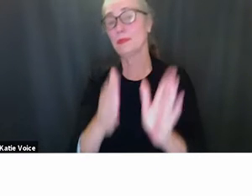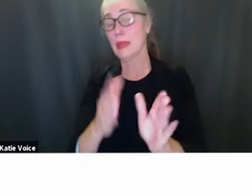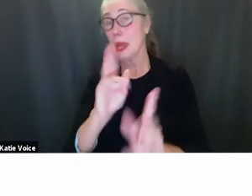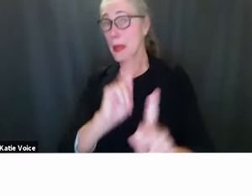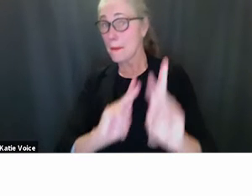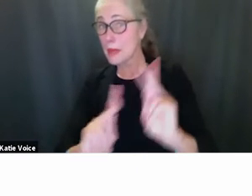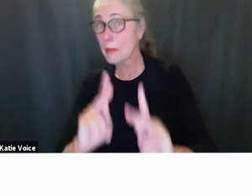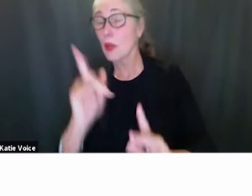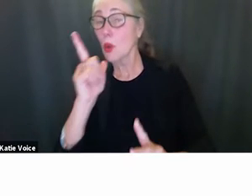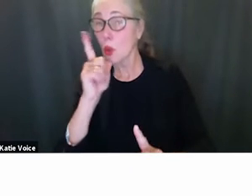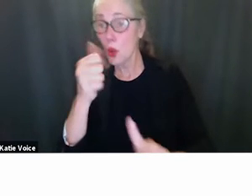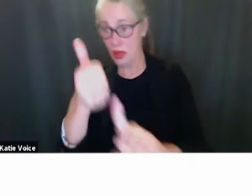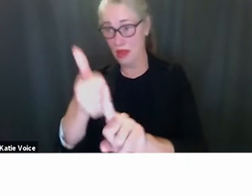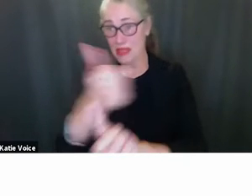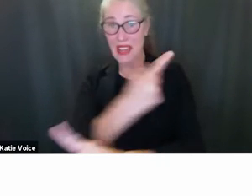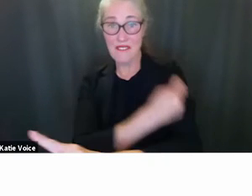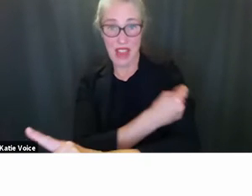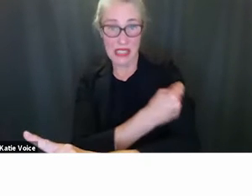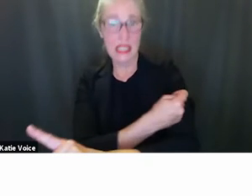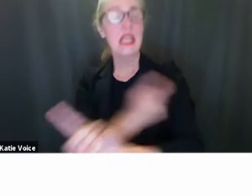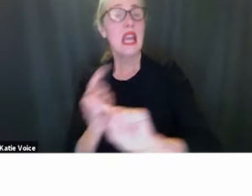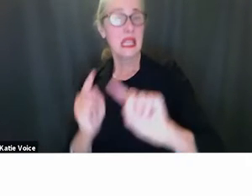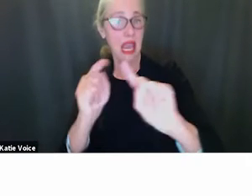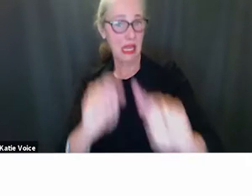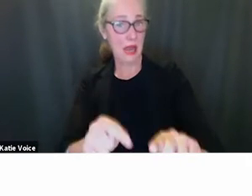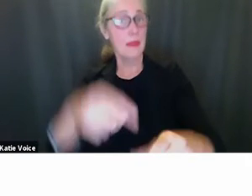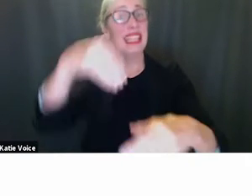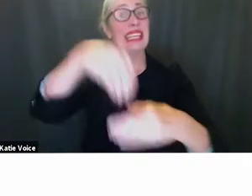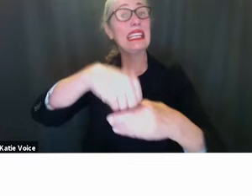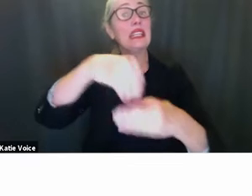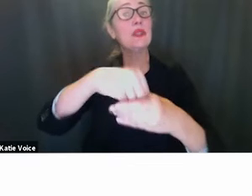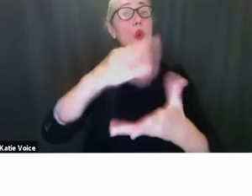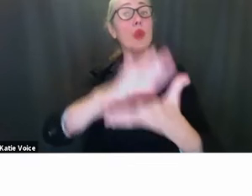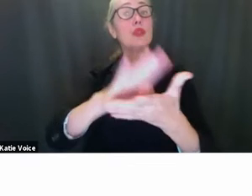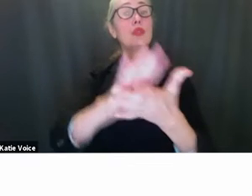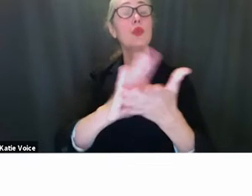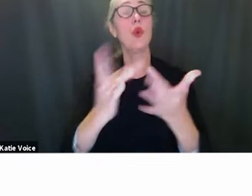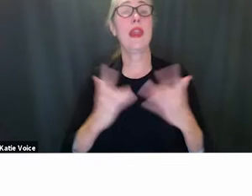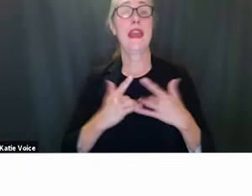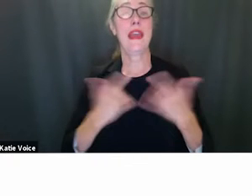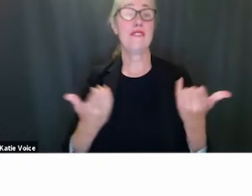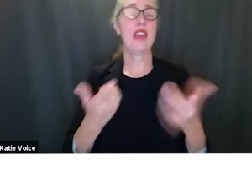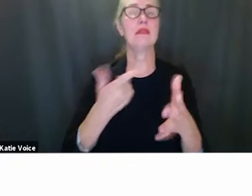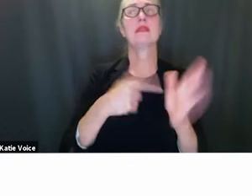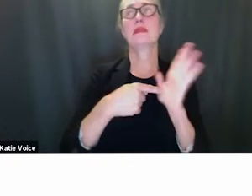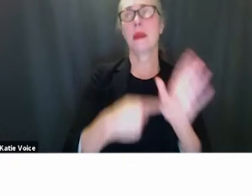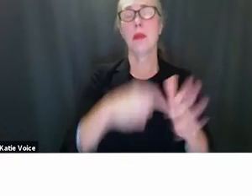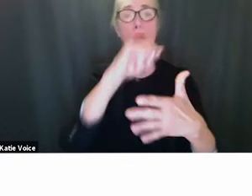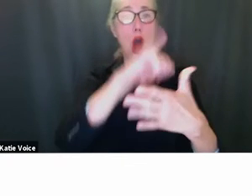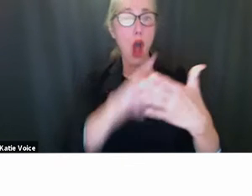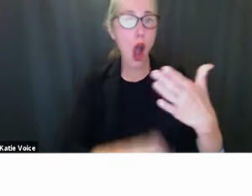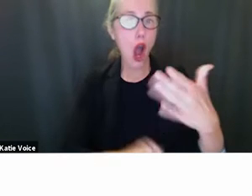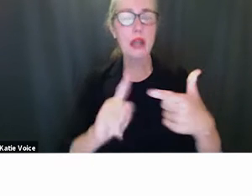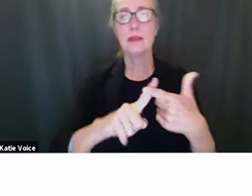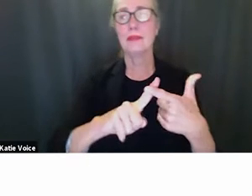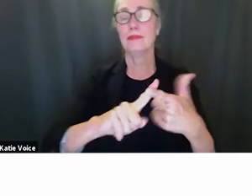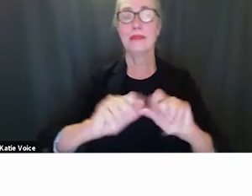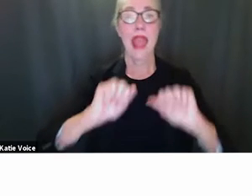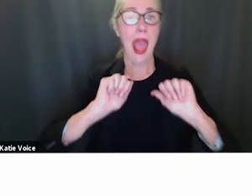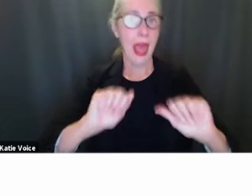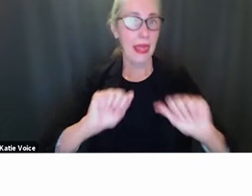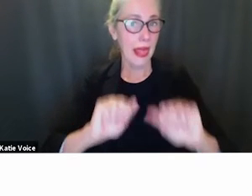Además, solo aquellos que están vacunados pueden asistir a los eventos en interiores como